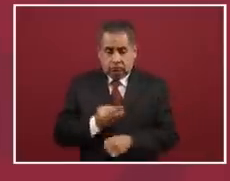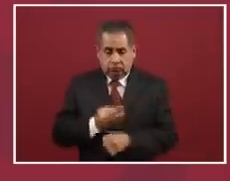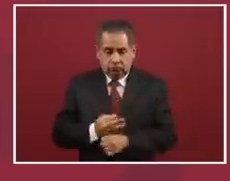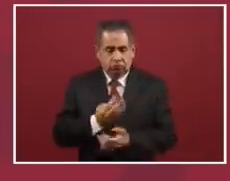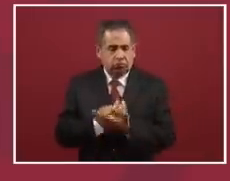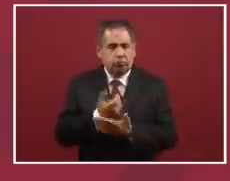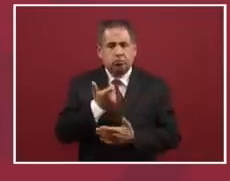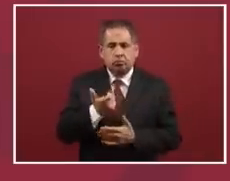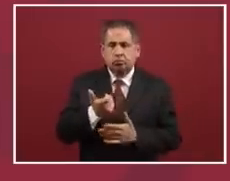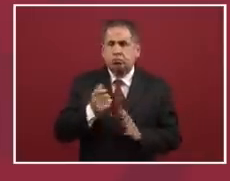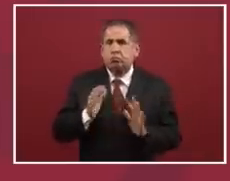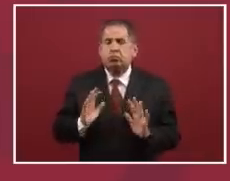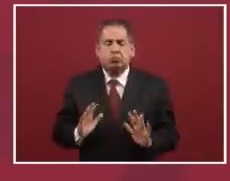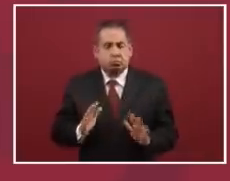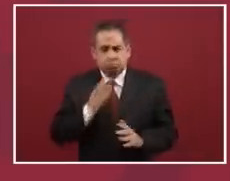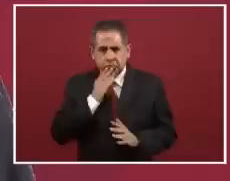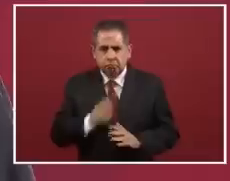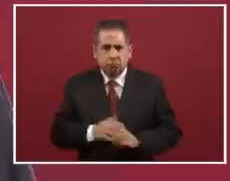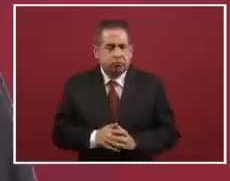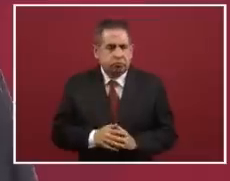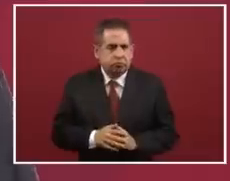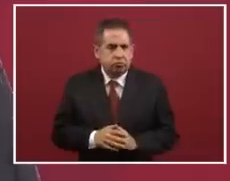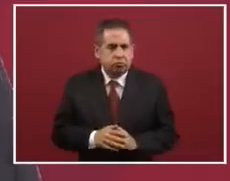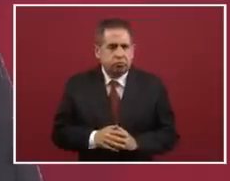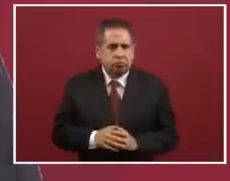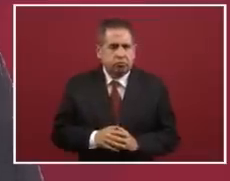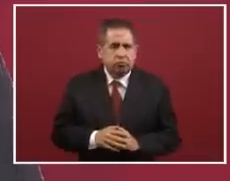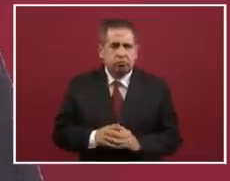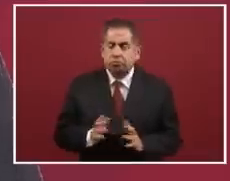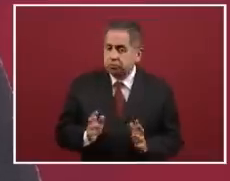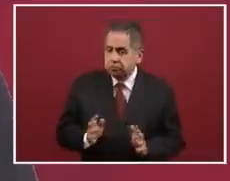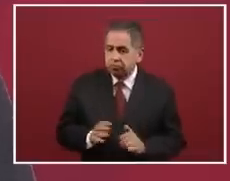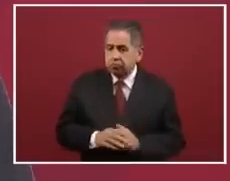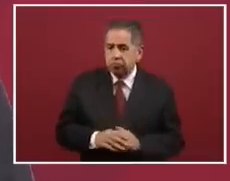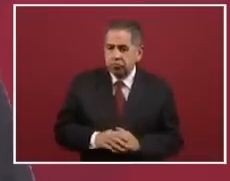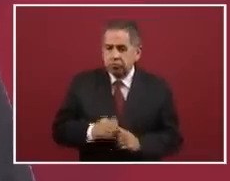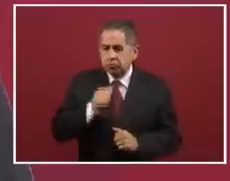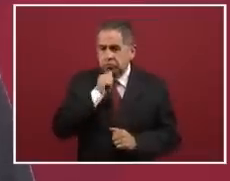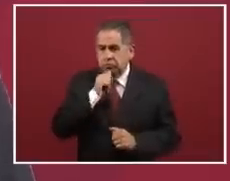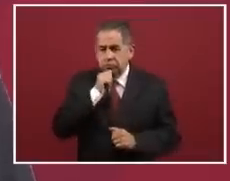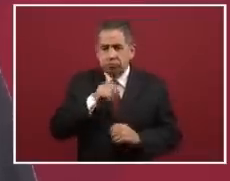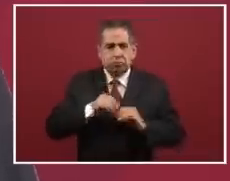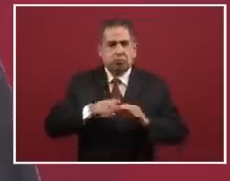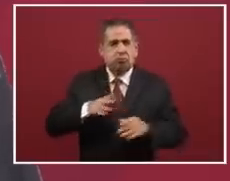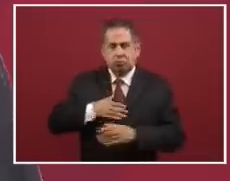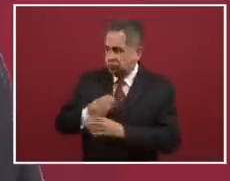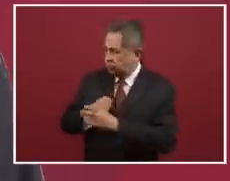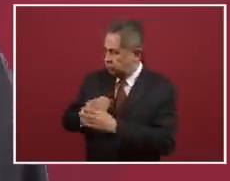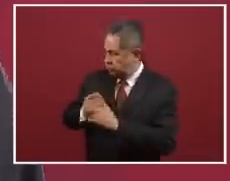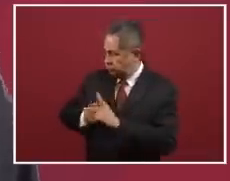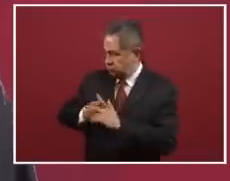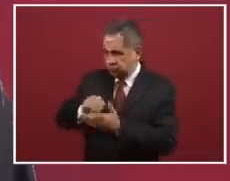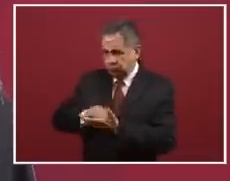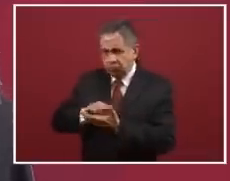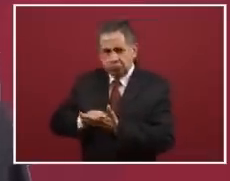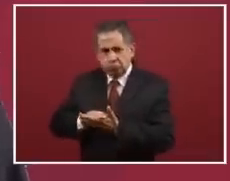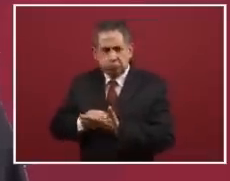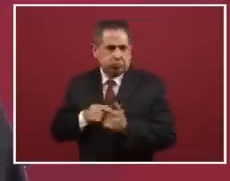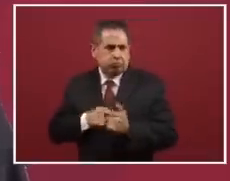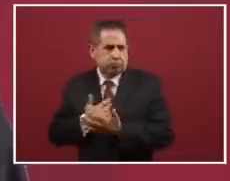no quiero todavía dar a conocer mis datos, porque estoy